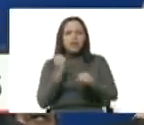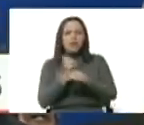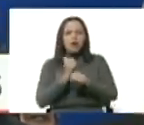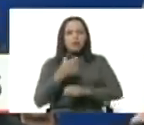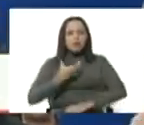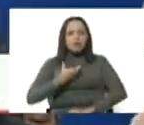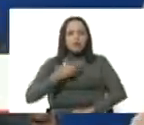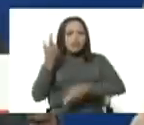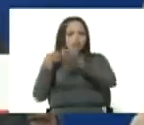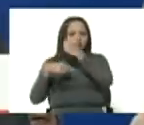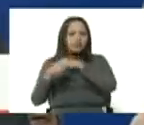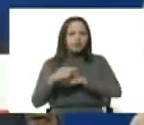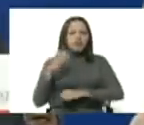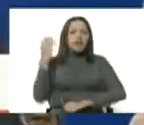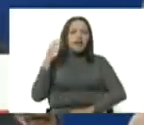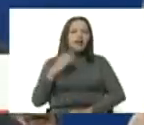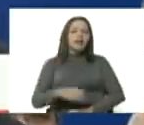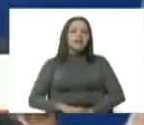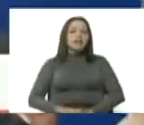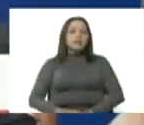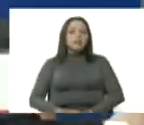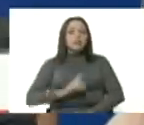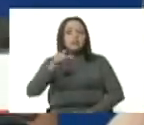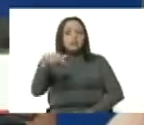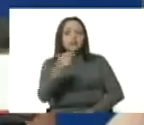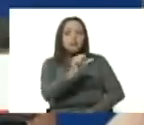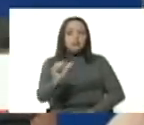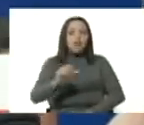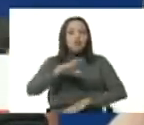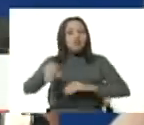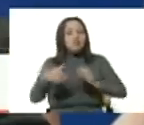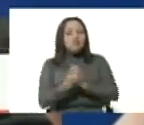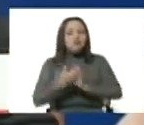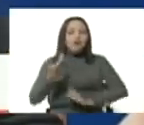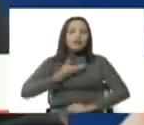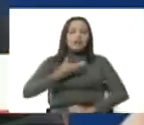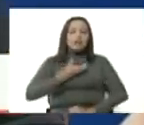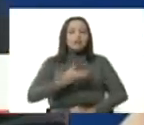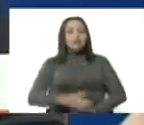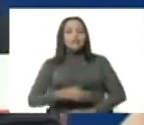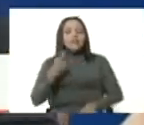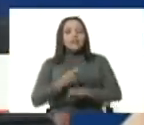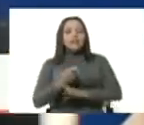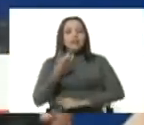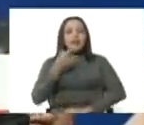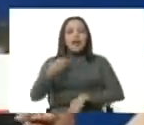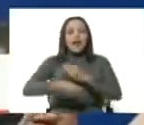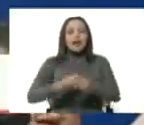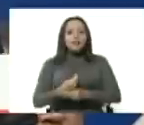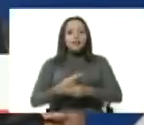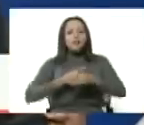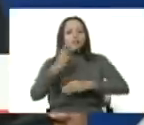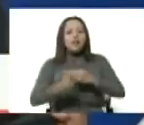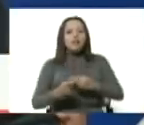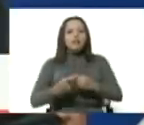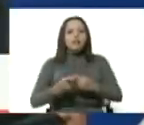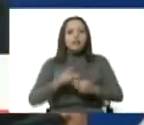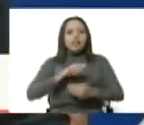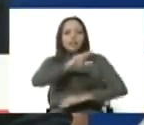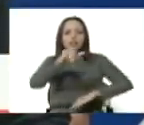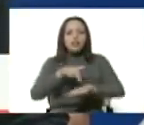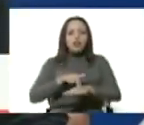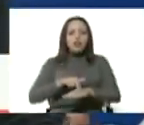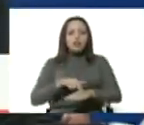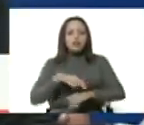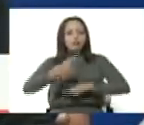Antes de esta semana próxima, ya todas las alcaldías deben, vamos a hacer un plan masivo nacional para que todas las